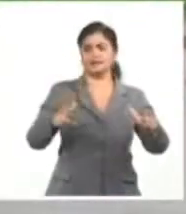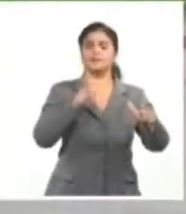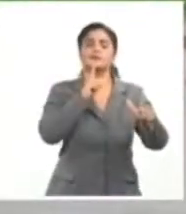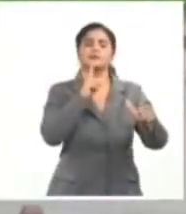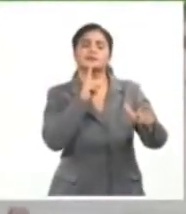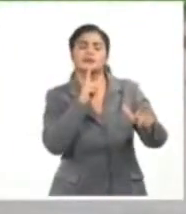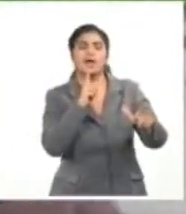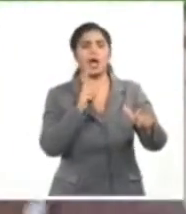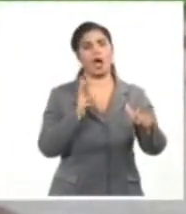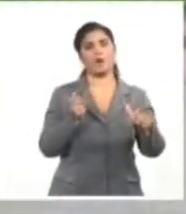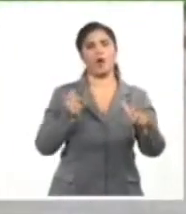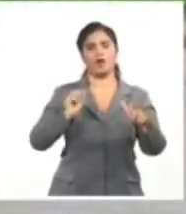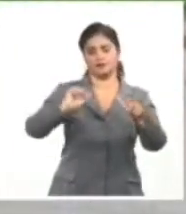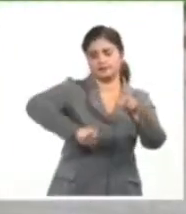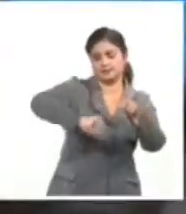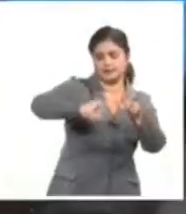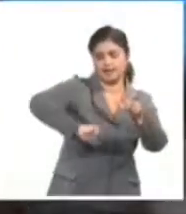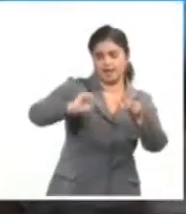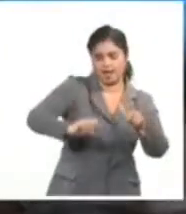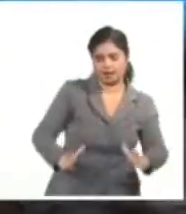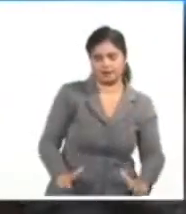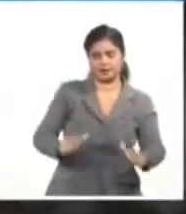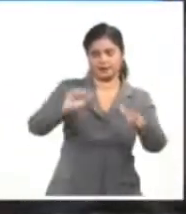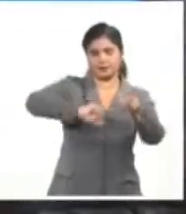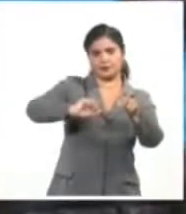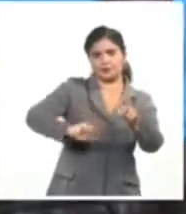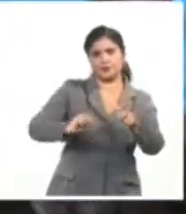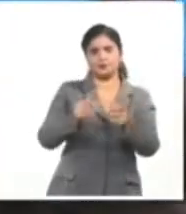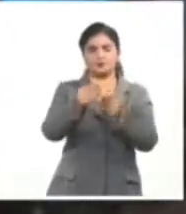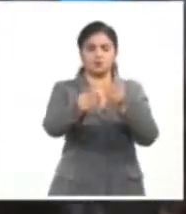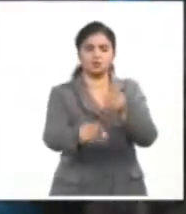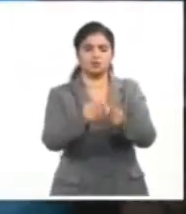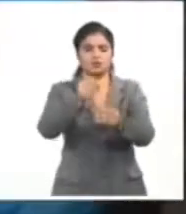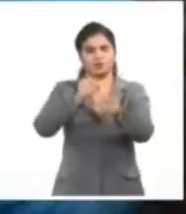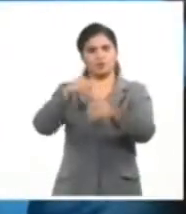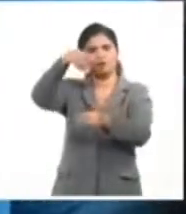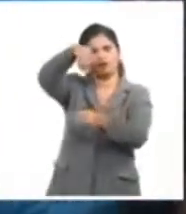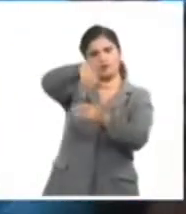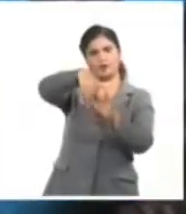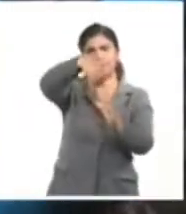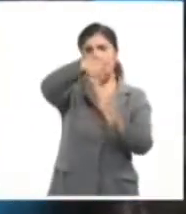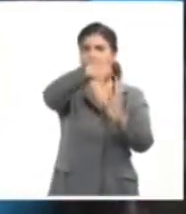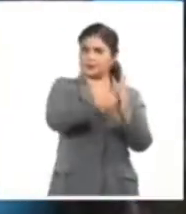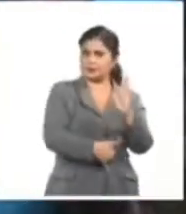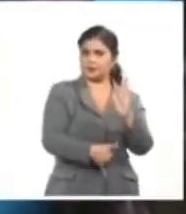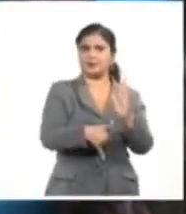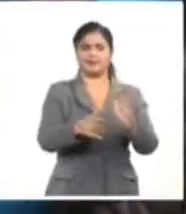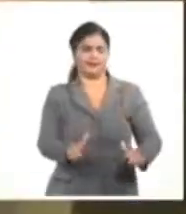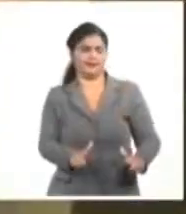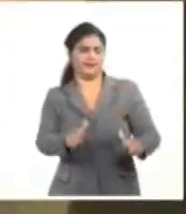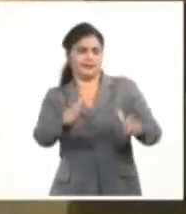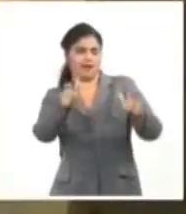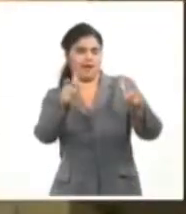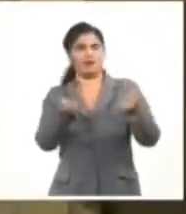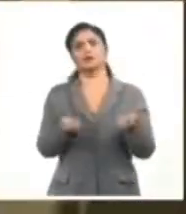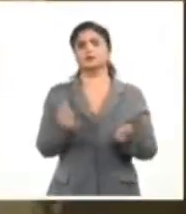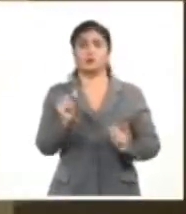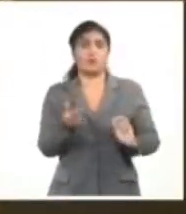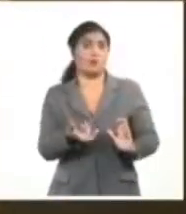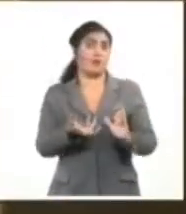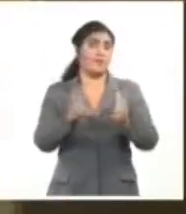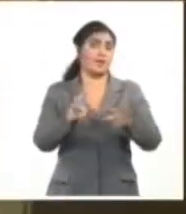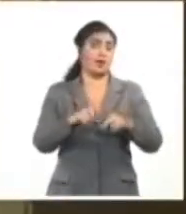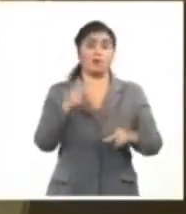cepillado de tanques en la batización aunque las acciones son limitadas debido a la disponibilidad de combustible los vecinos